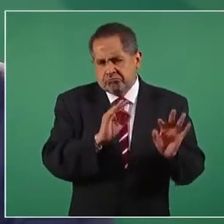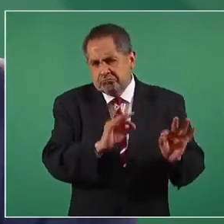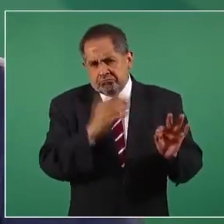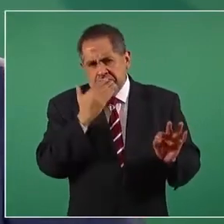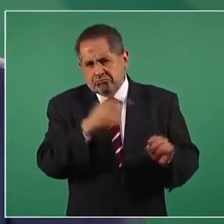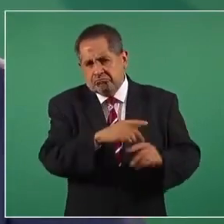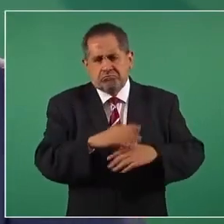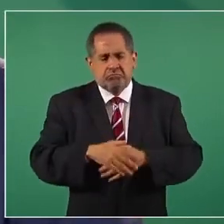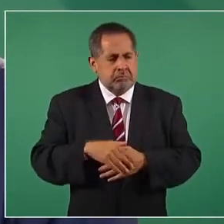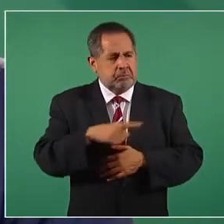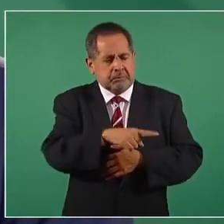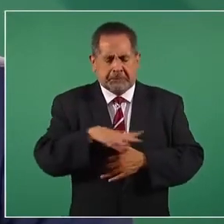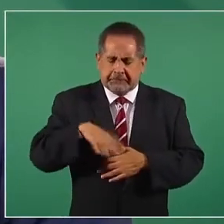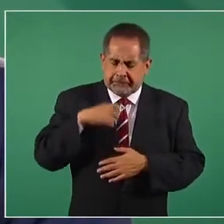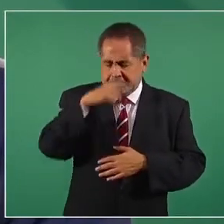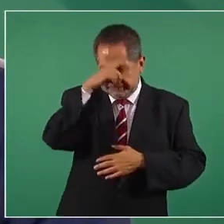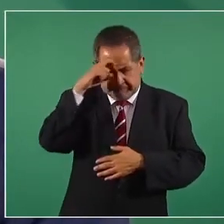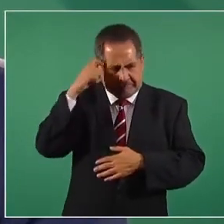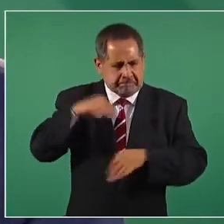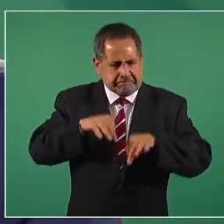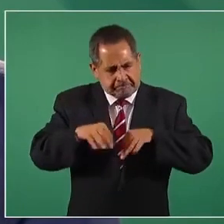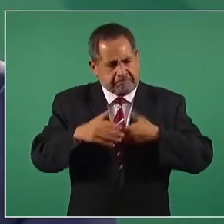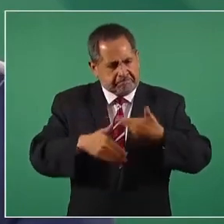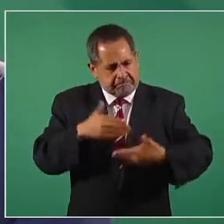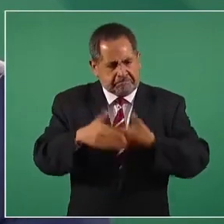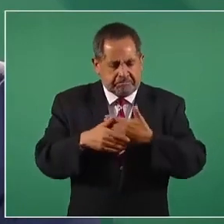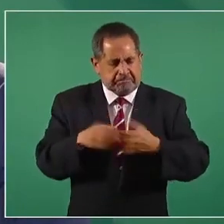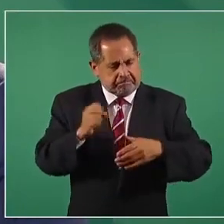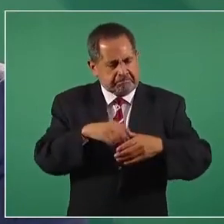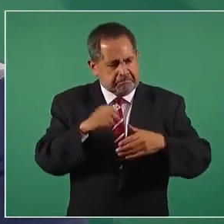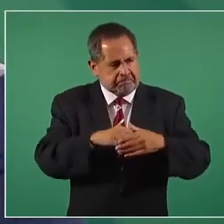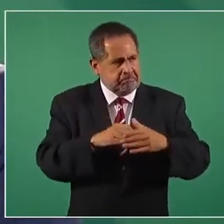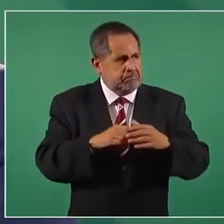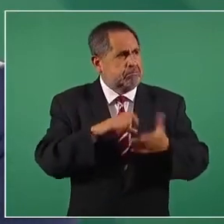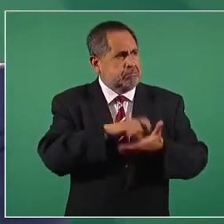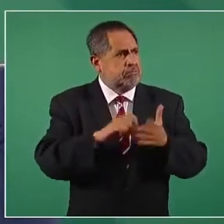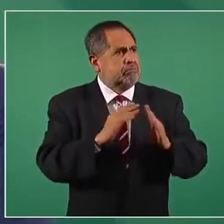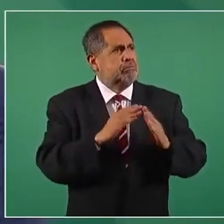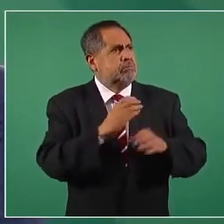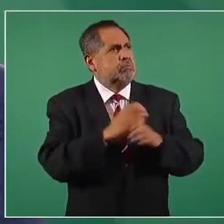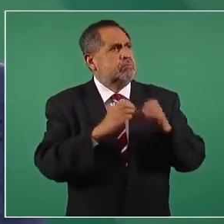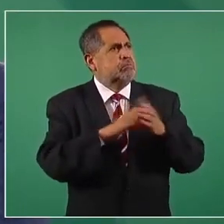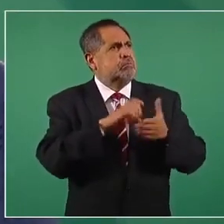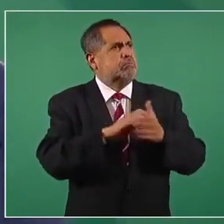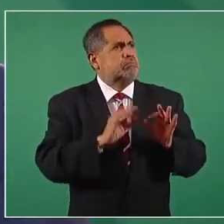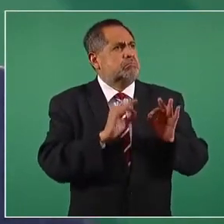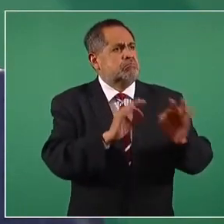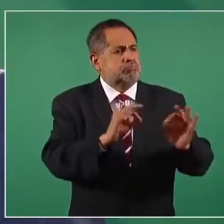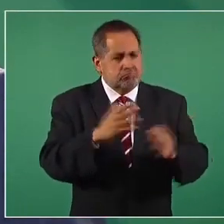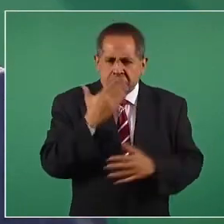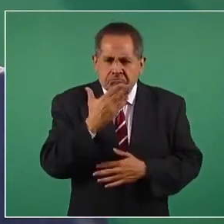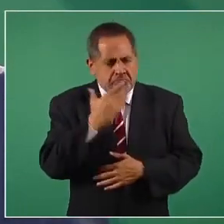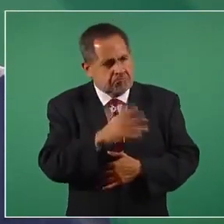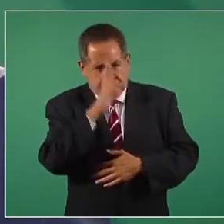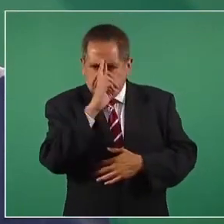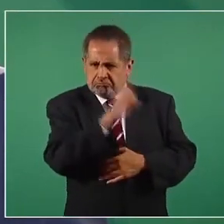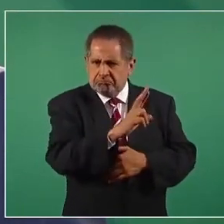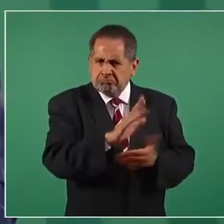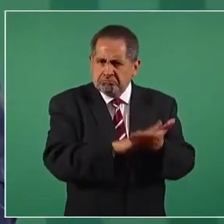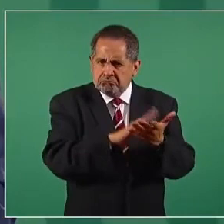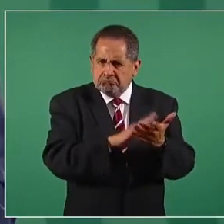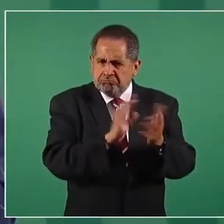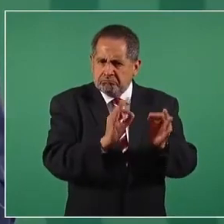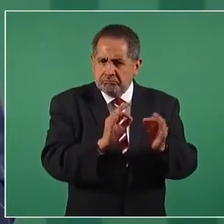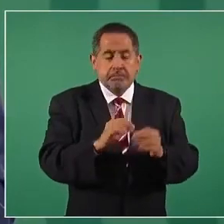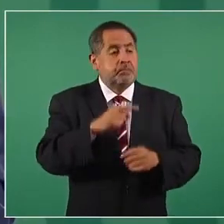el que con esfuerzo, con trabajo, ha logrado un patrimonio, merece respeto. Nosotros